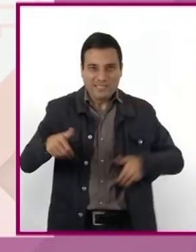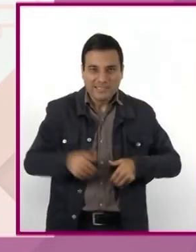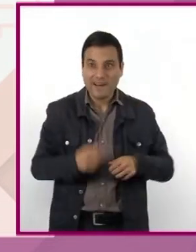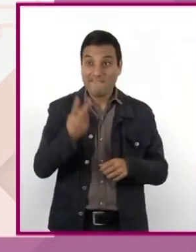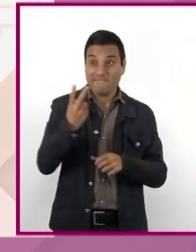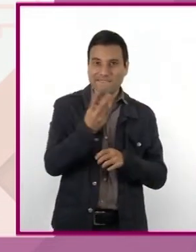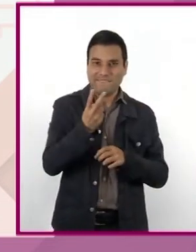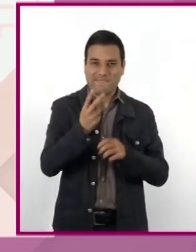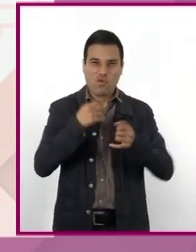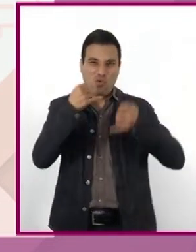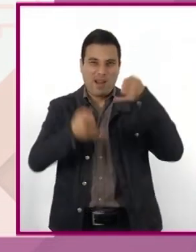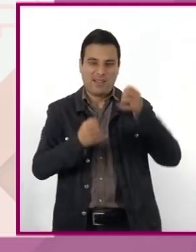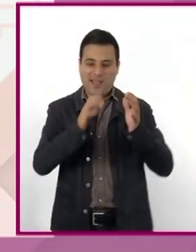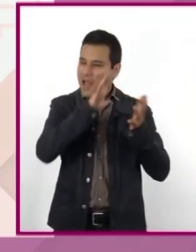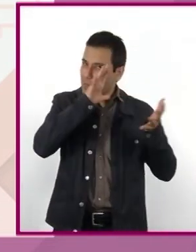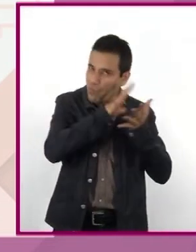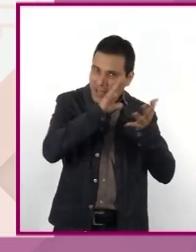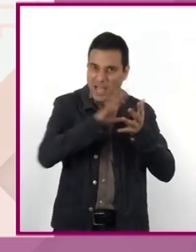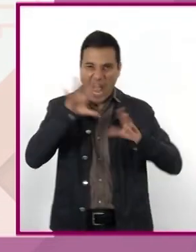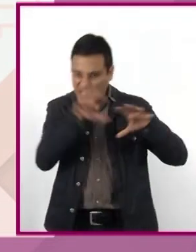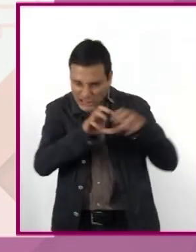las almohadas.